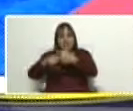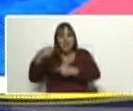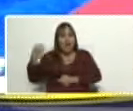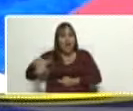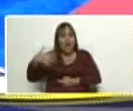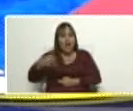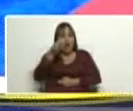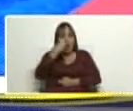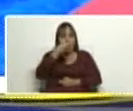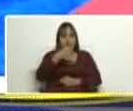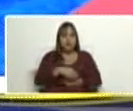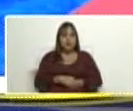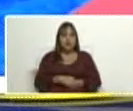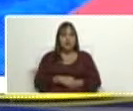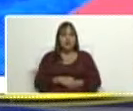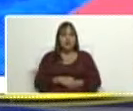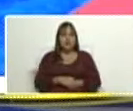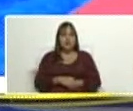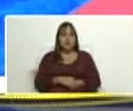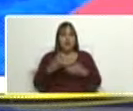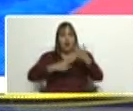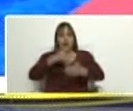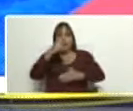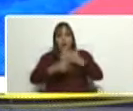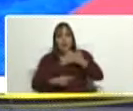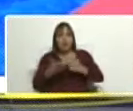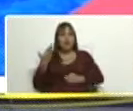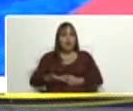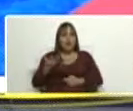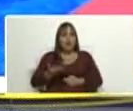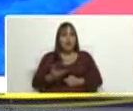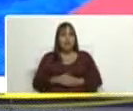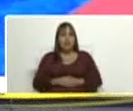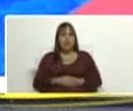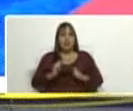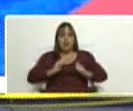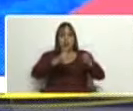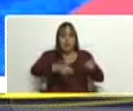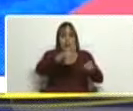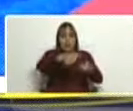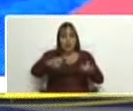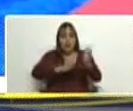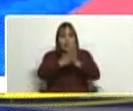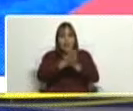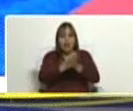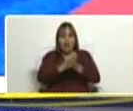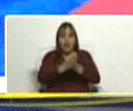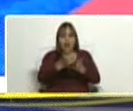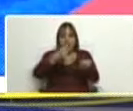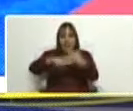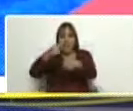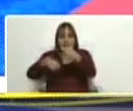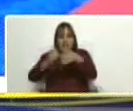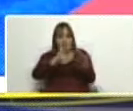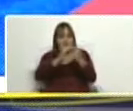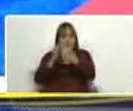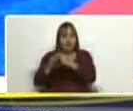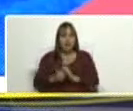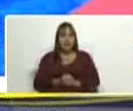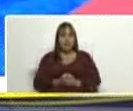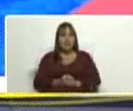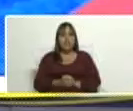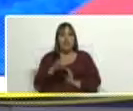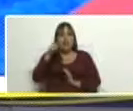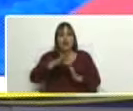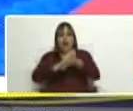que es un programa abarcador, créditos para emprendedores de bodega y al mismo tiempo créditos para